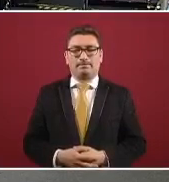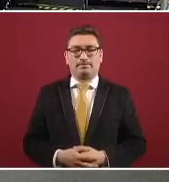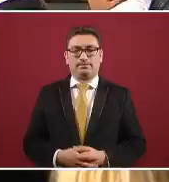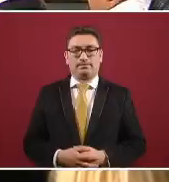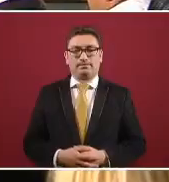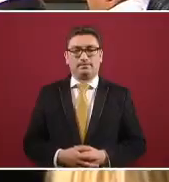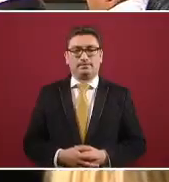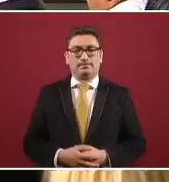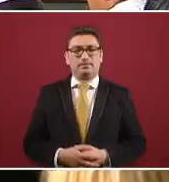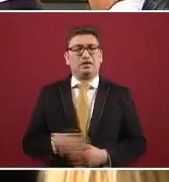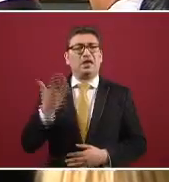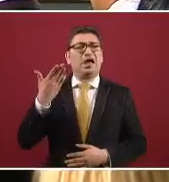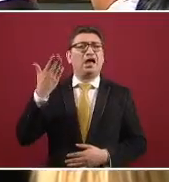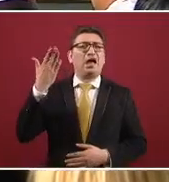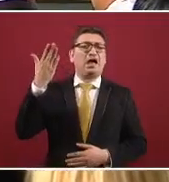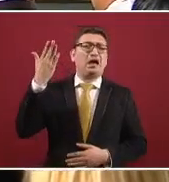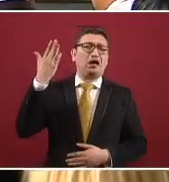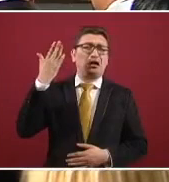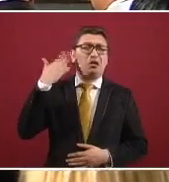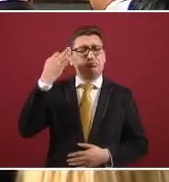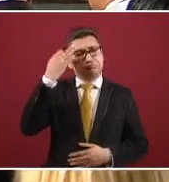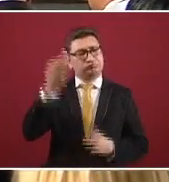no se sancionaba a nadie.